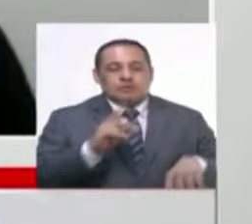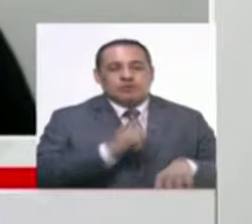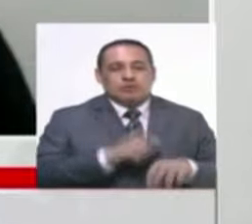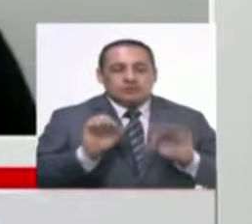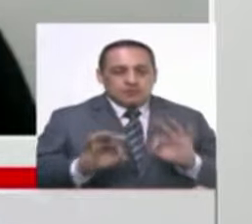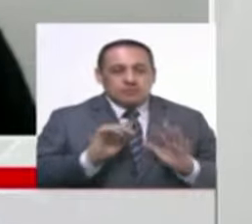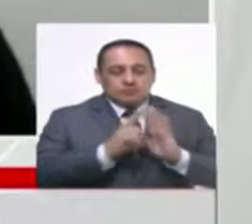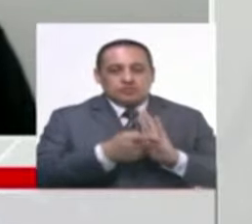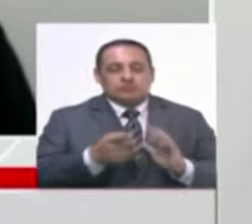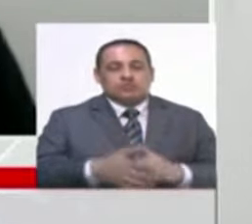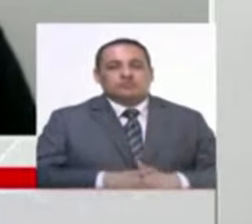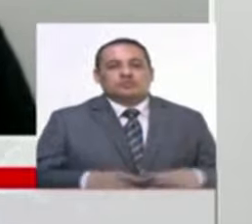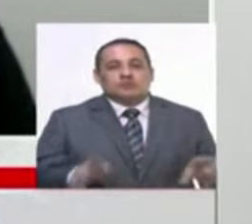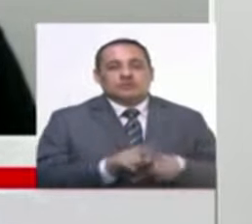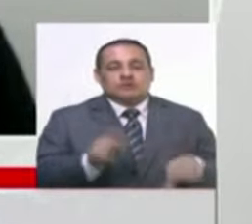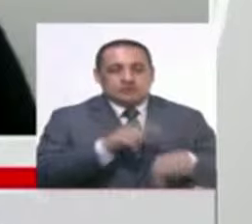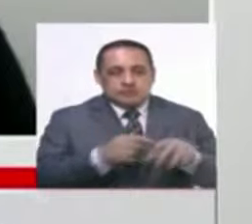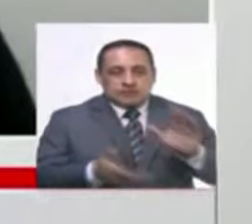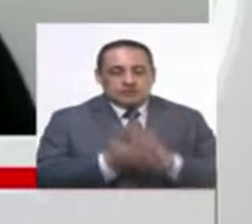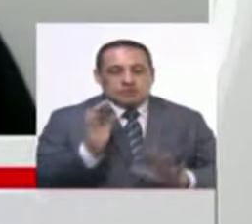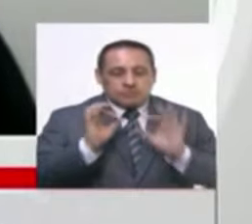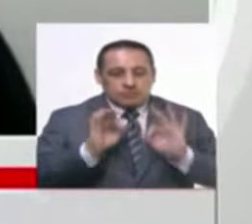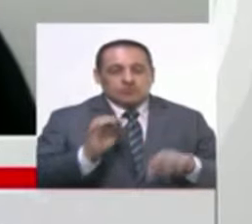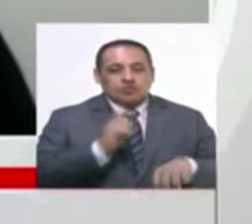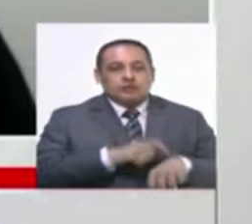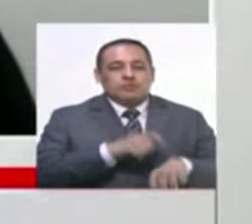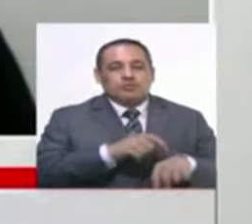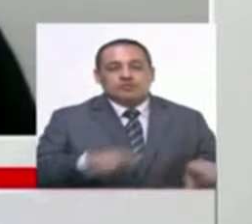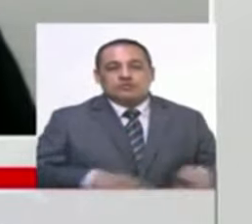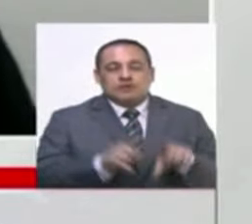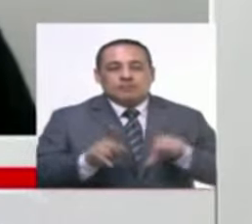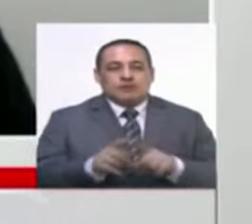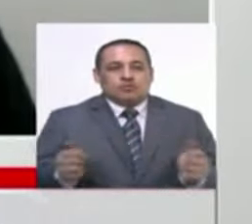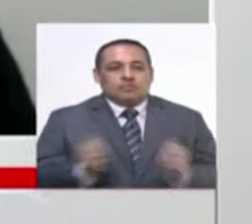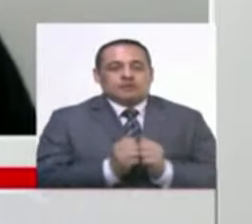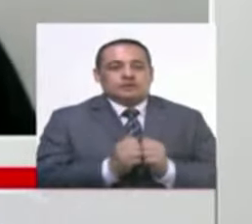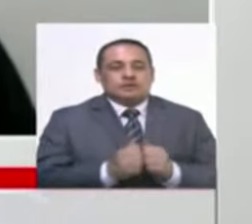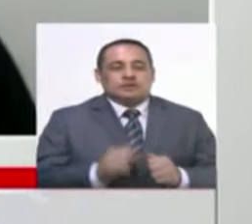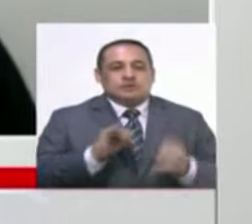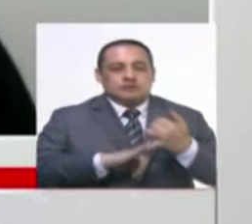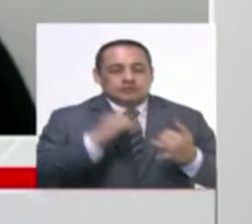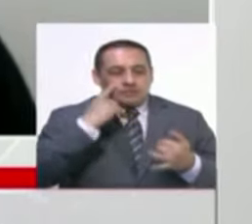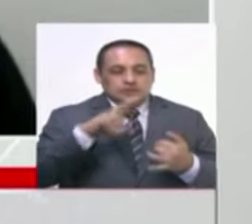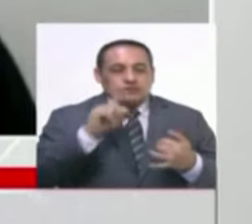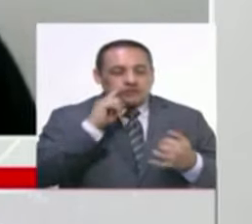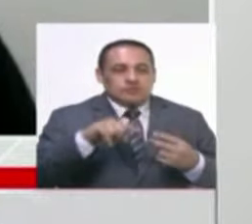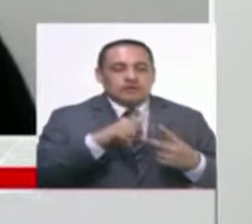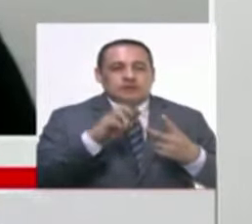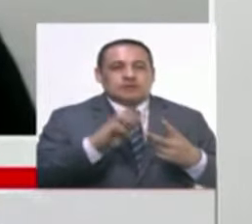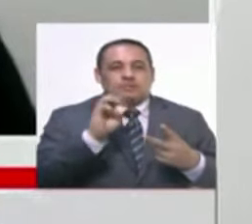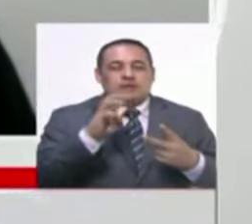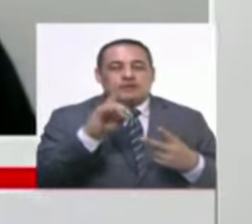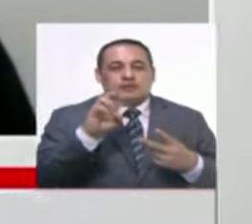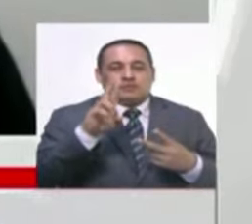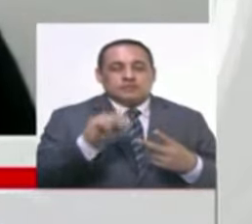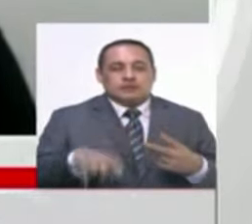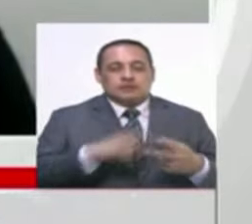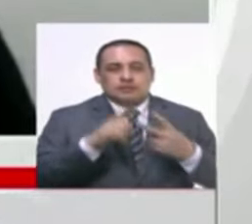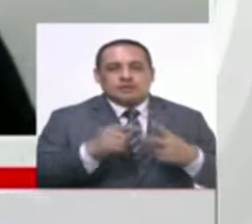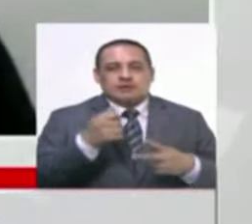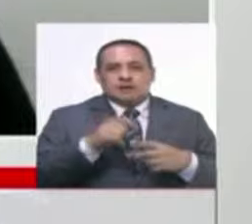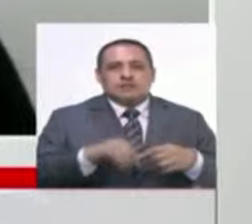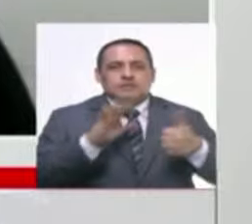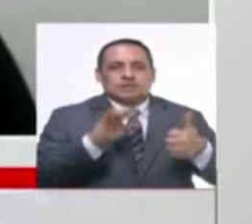mismo minuto, y salimos a la misma hora y mismo minuto en compañía de Silvia Barrera y Vladimir Mesa, estándonos casi más